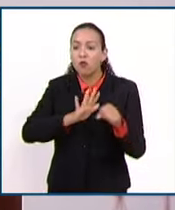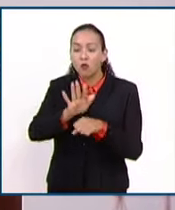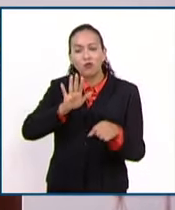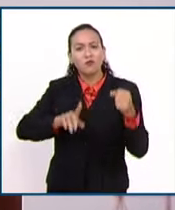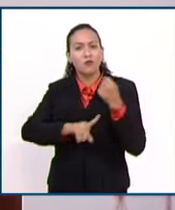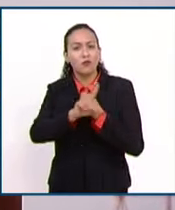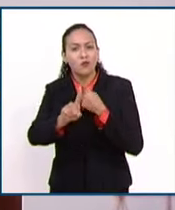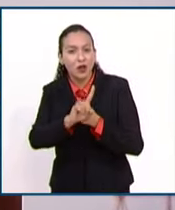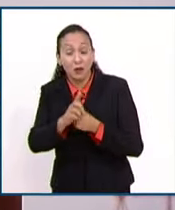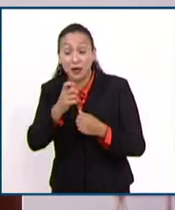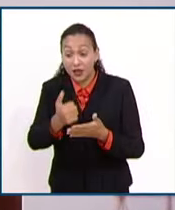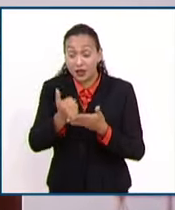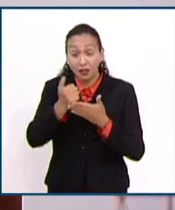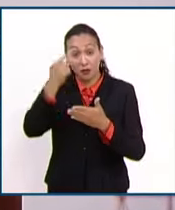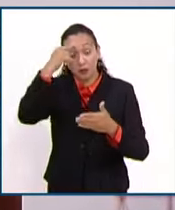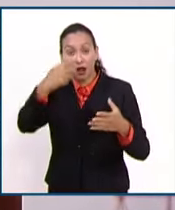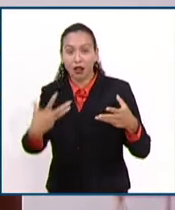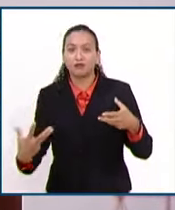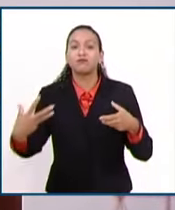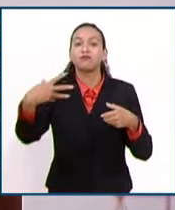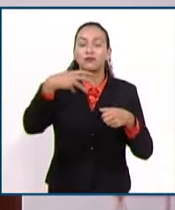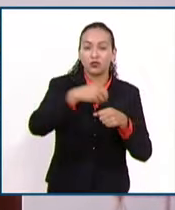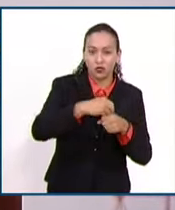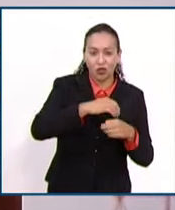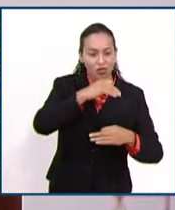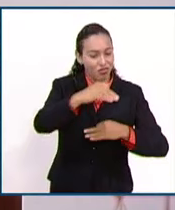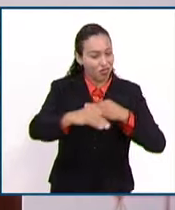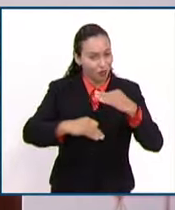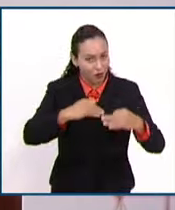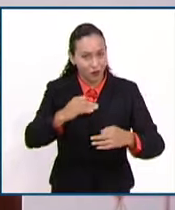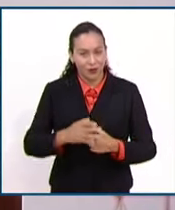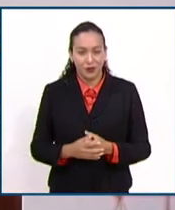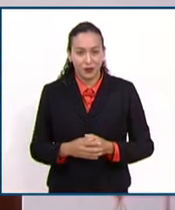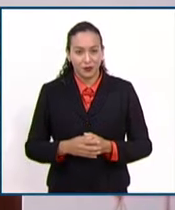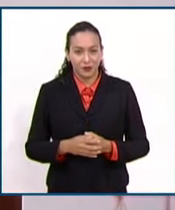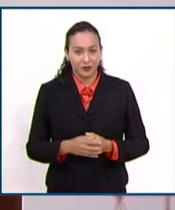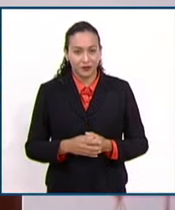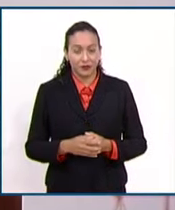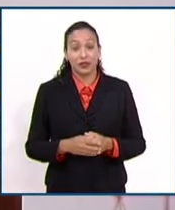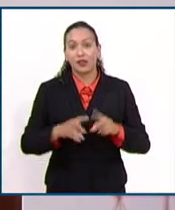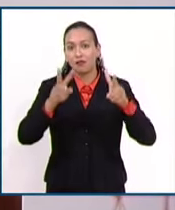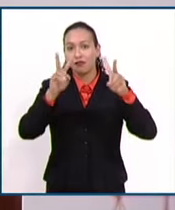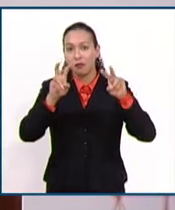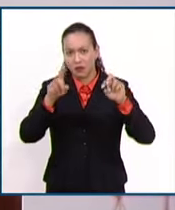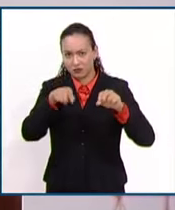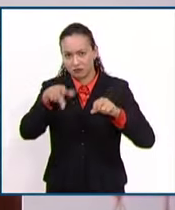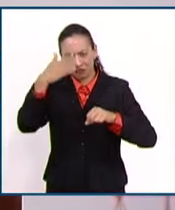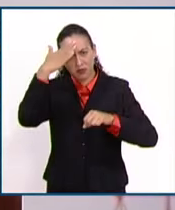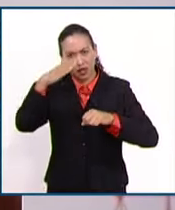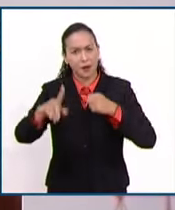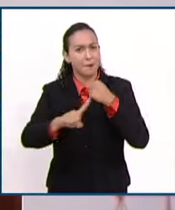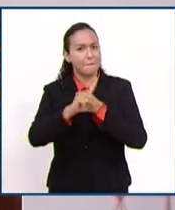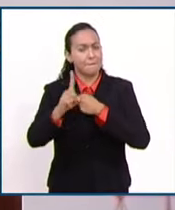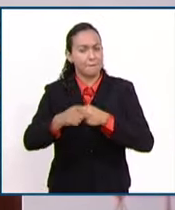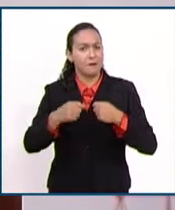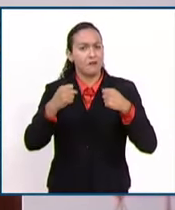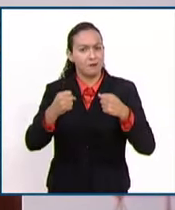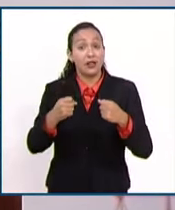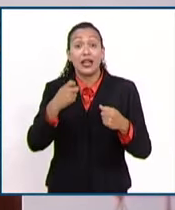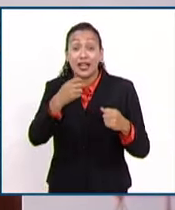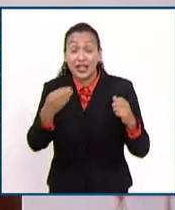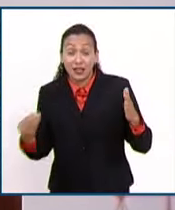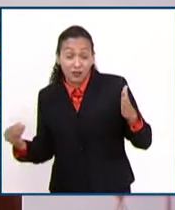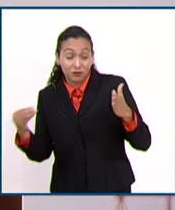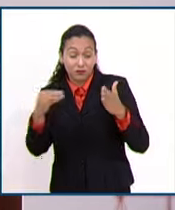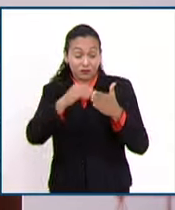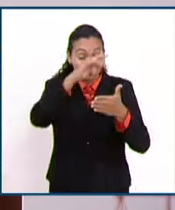e incluyente, reitero, subrayo, los temas que de manera indispensable deben estar